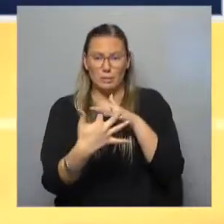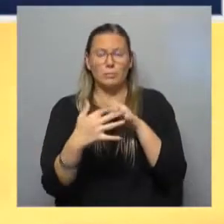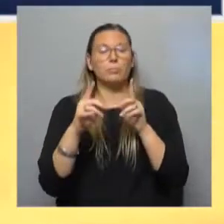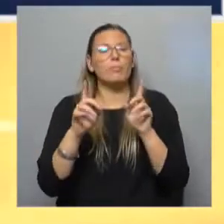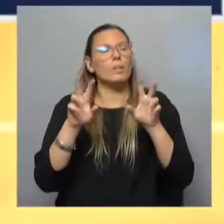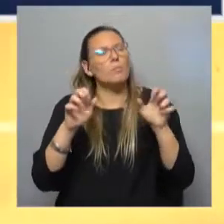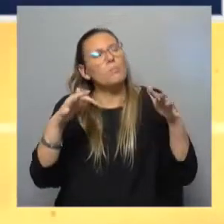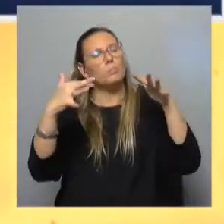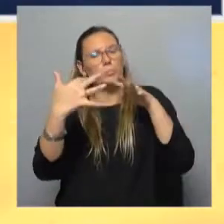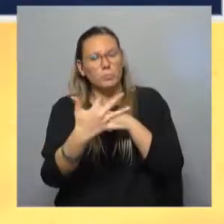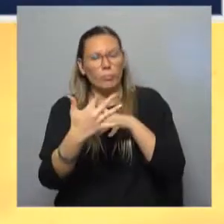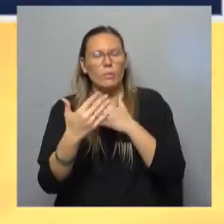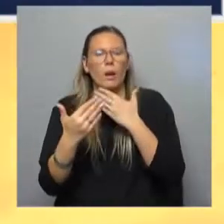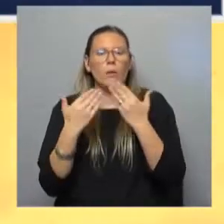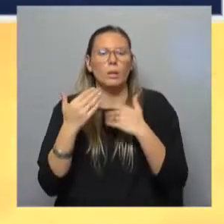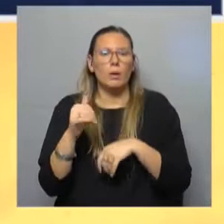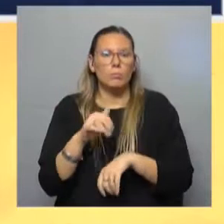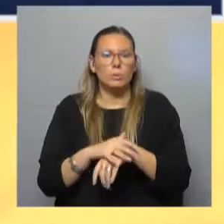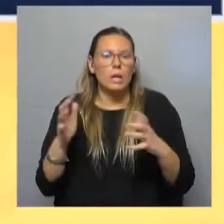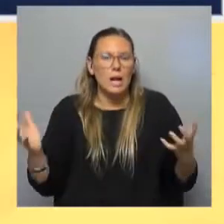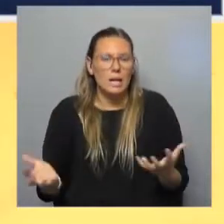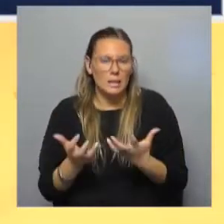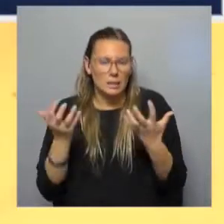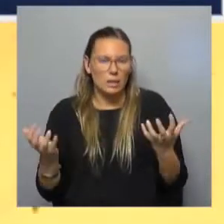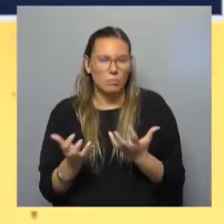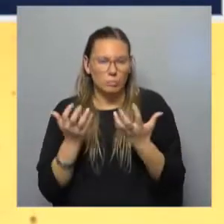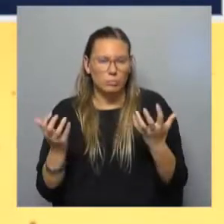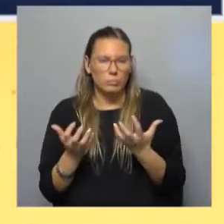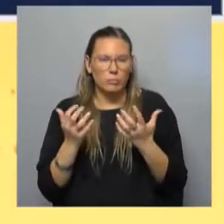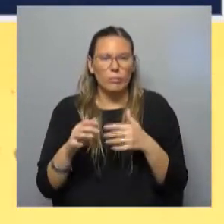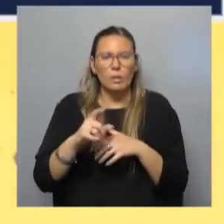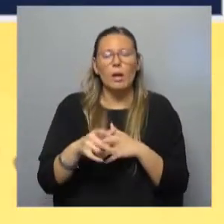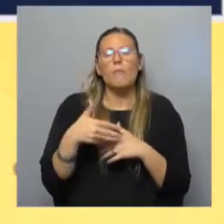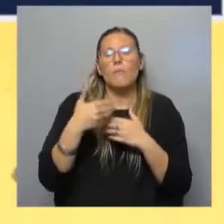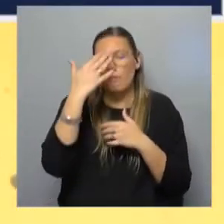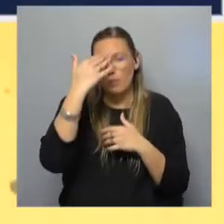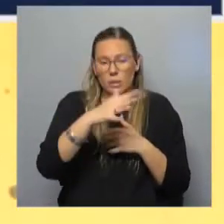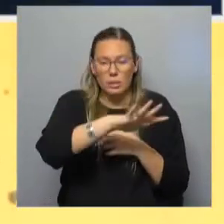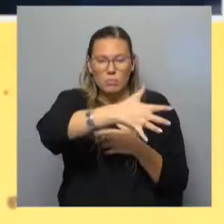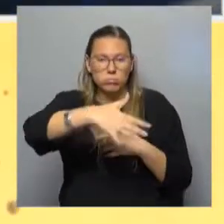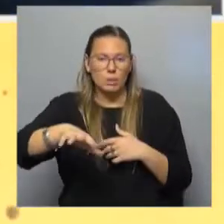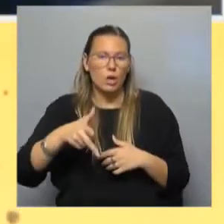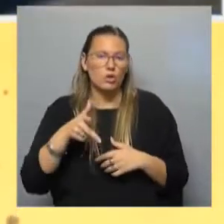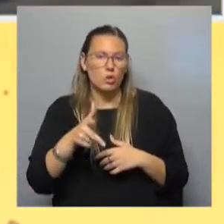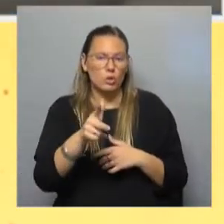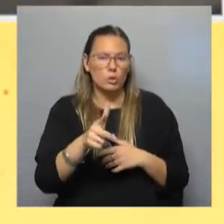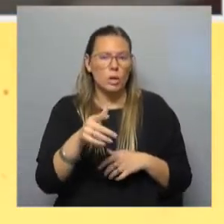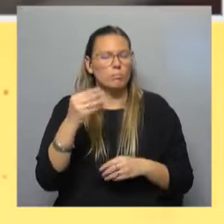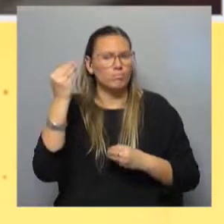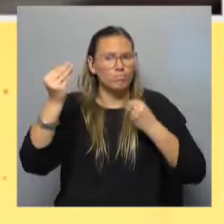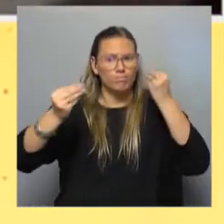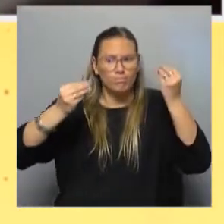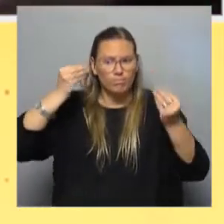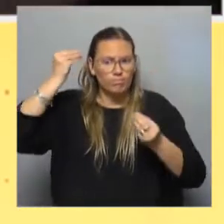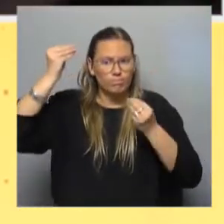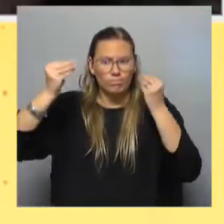cambio climático, bueno, nos hablaba de un punto de calentamiento que hay frente a las costas de Rocha, que es un punto preocupante porque